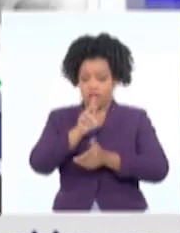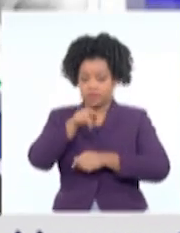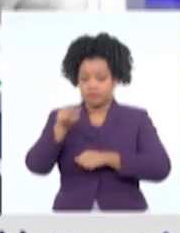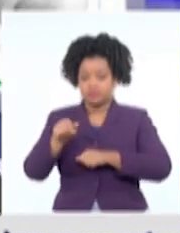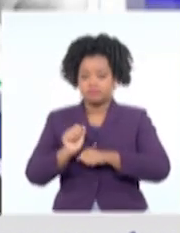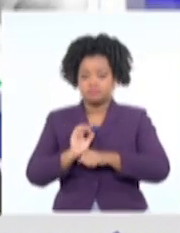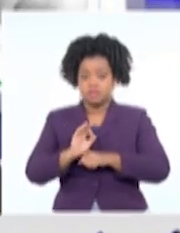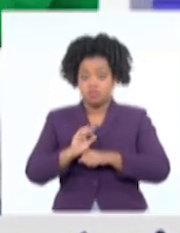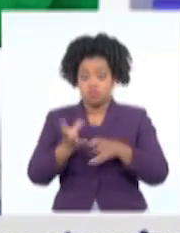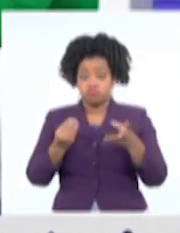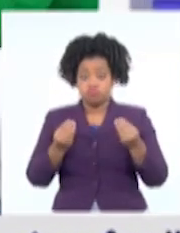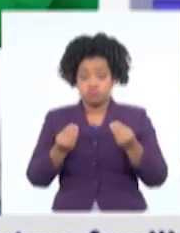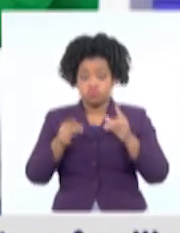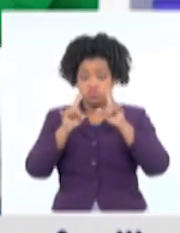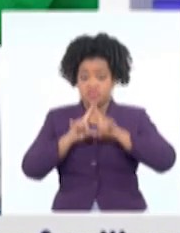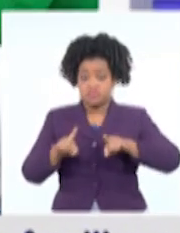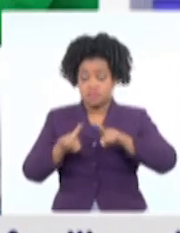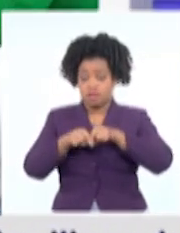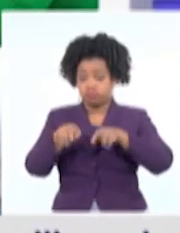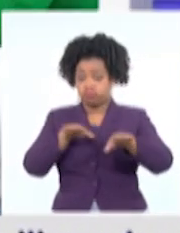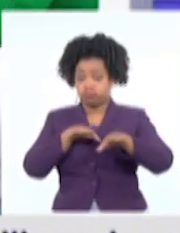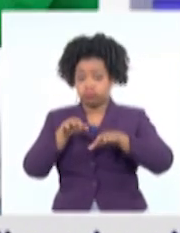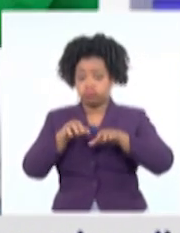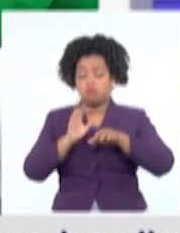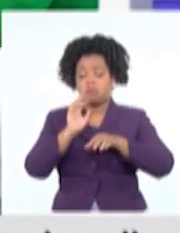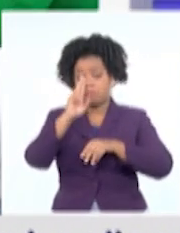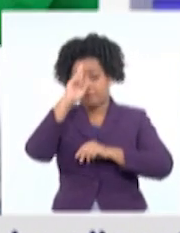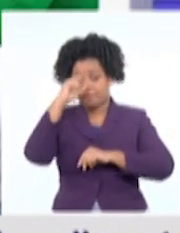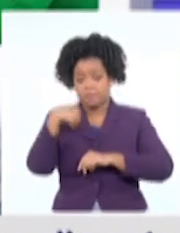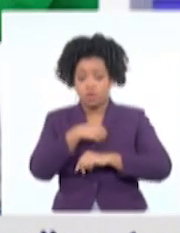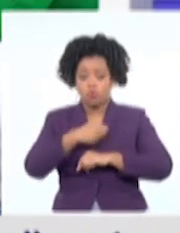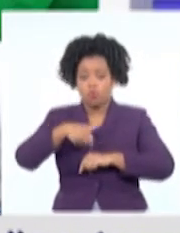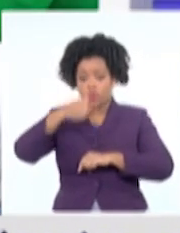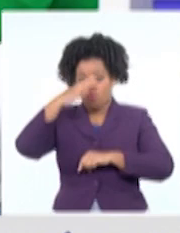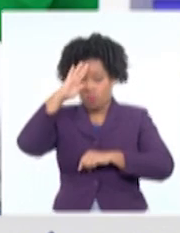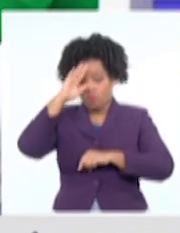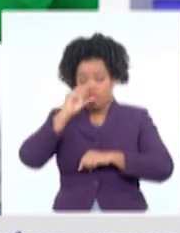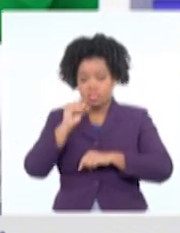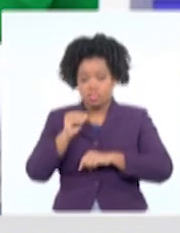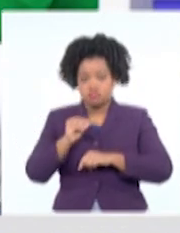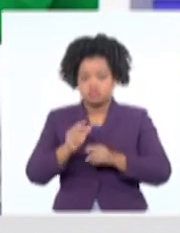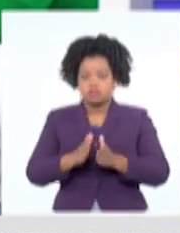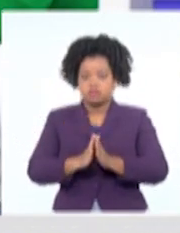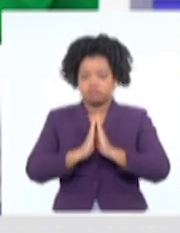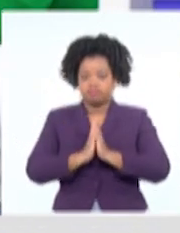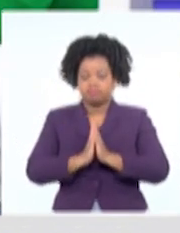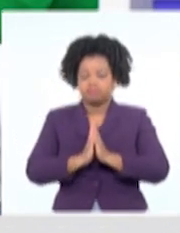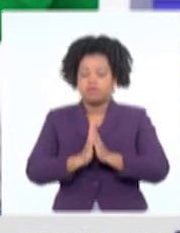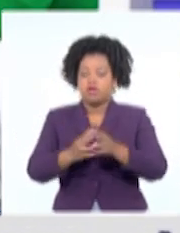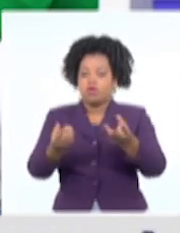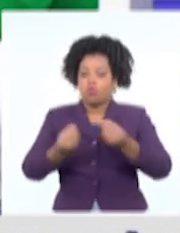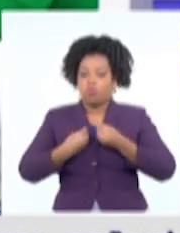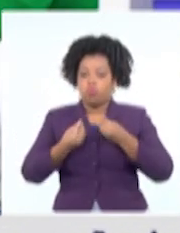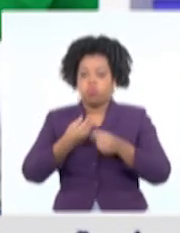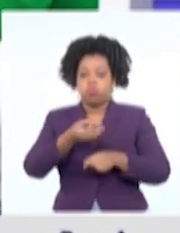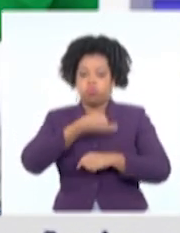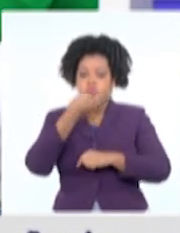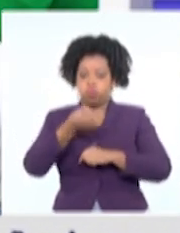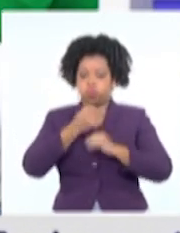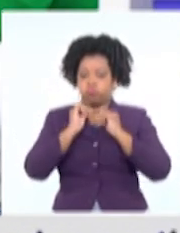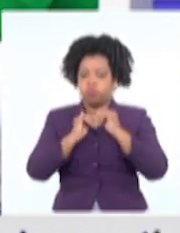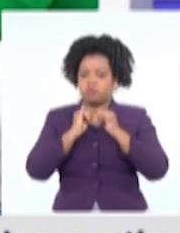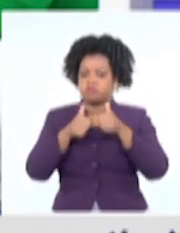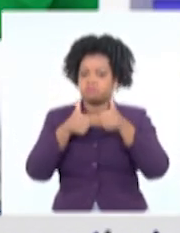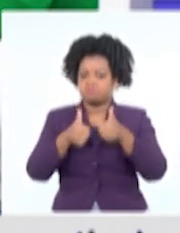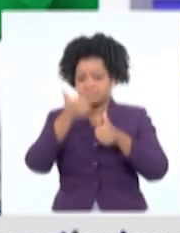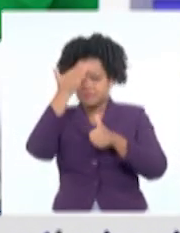nuestro país. Así es, de los miles, que me decía, pero que se dé así toda la información diariamente. Incluyo